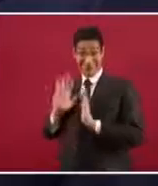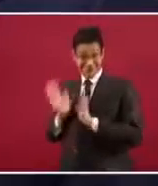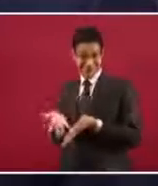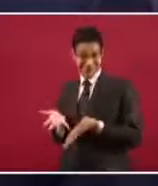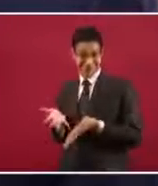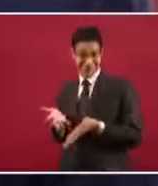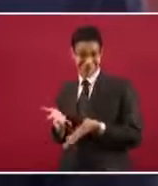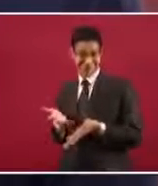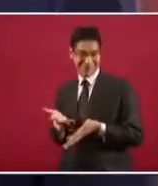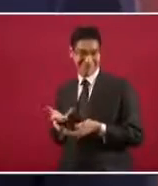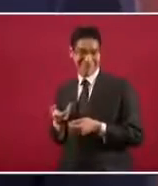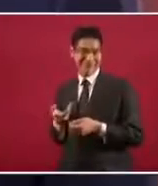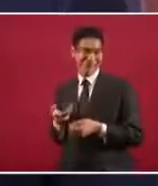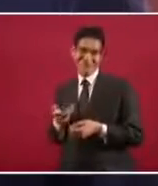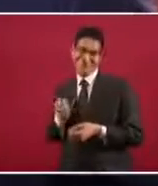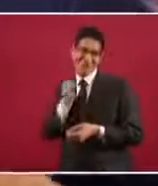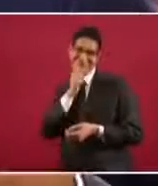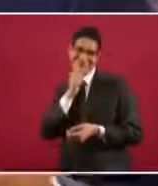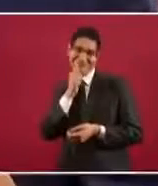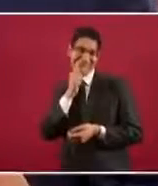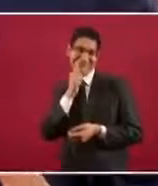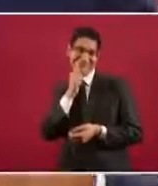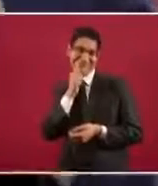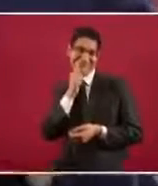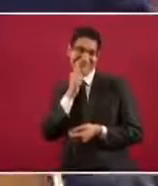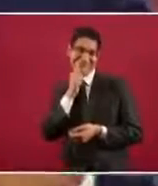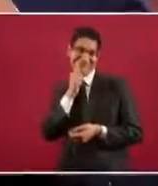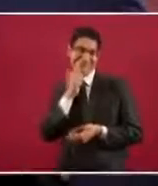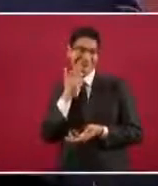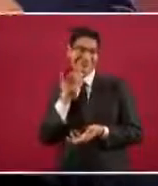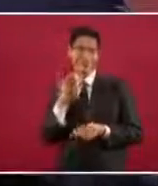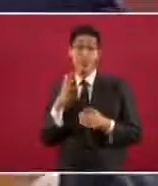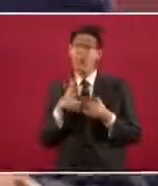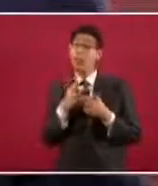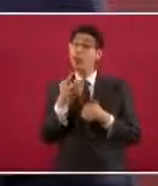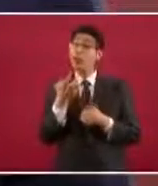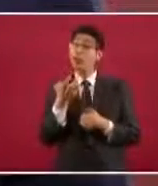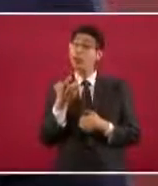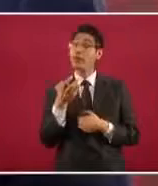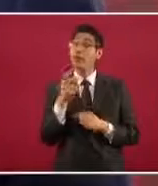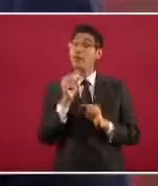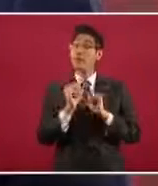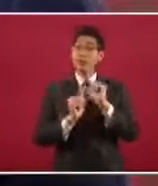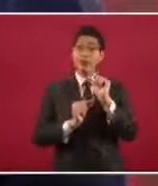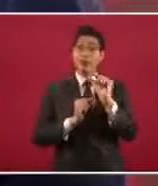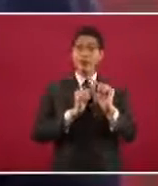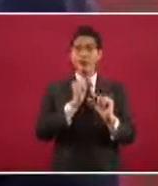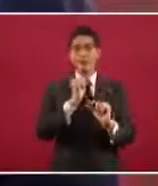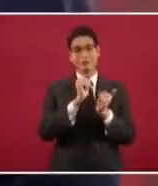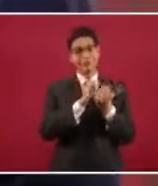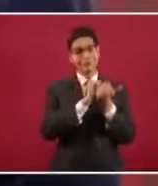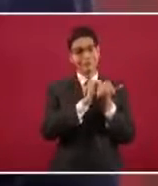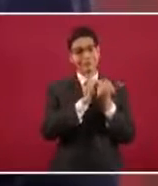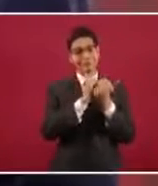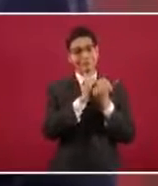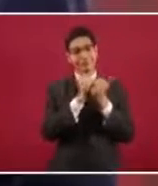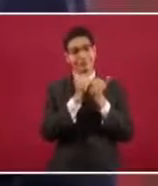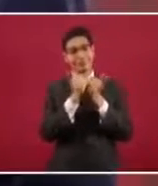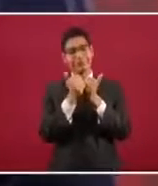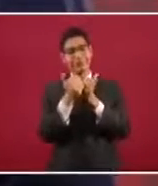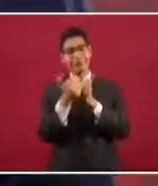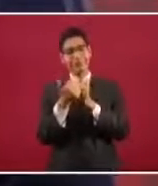nacer. Entonces, ir hacia adelante siempre significa